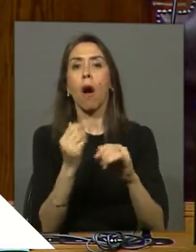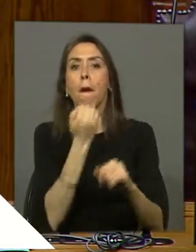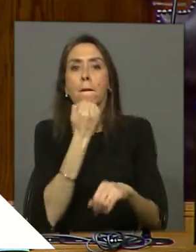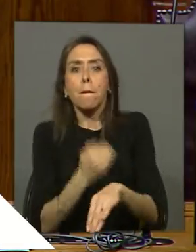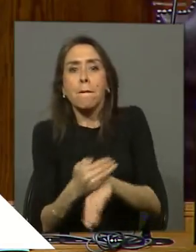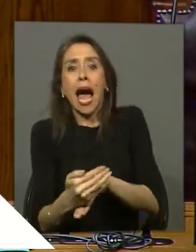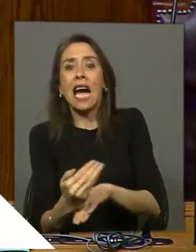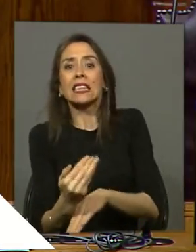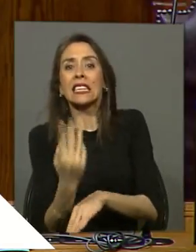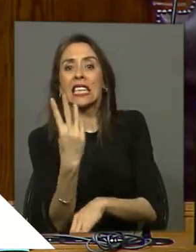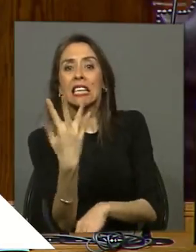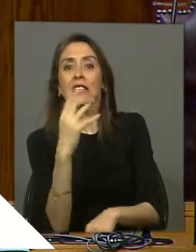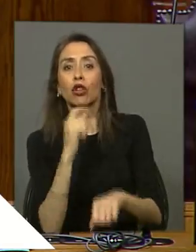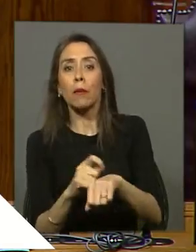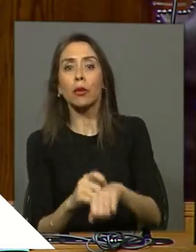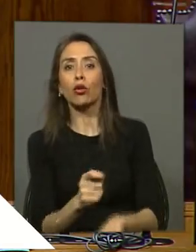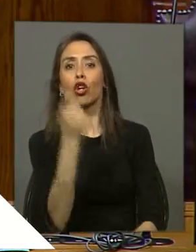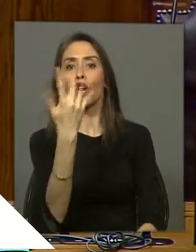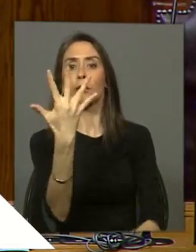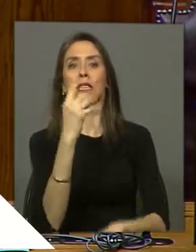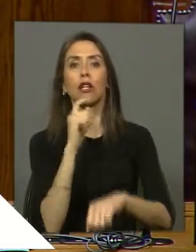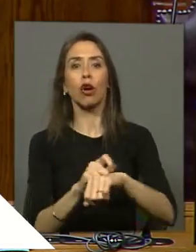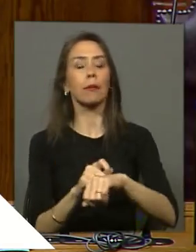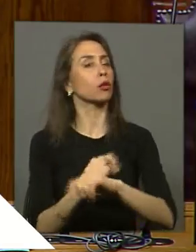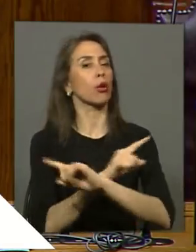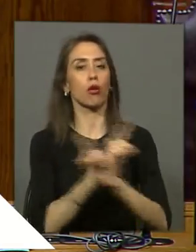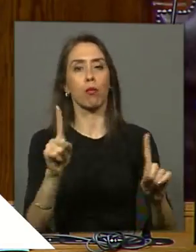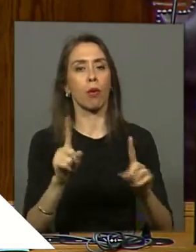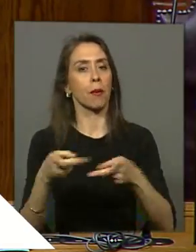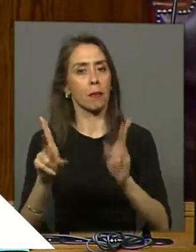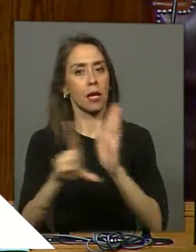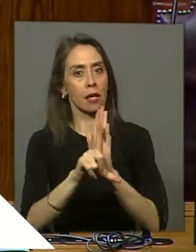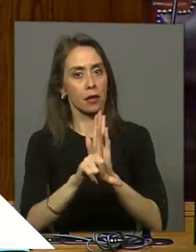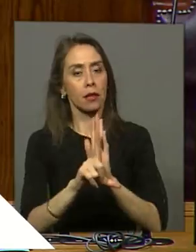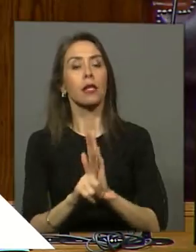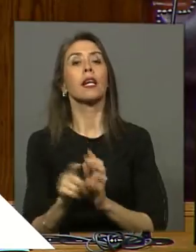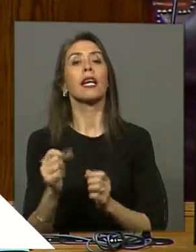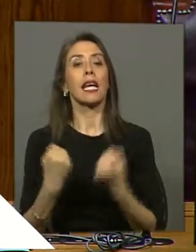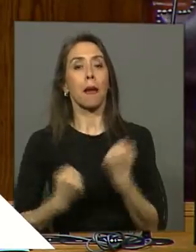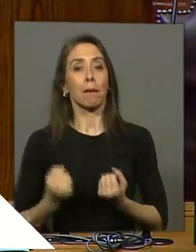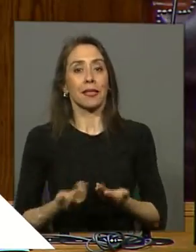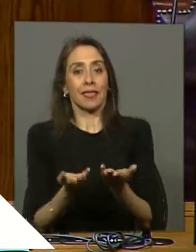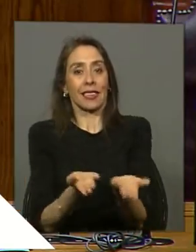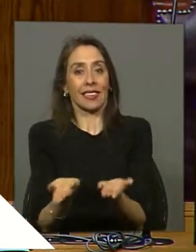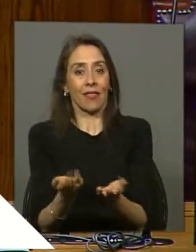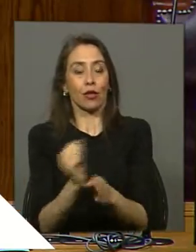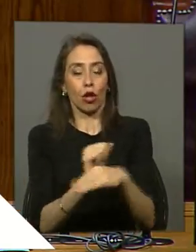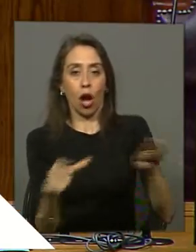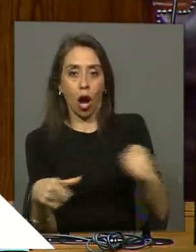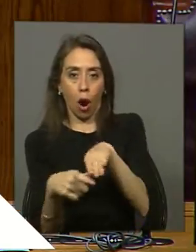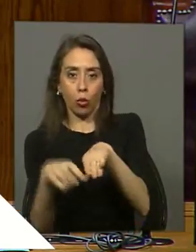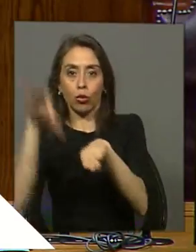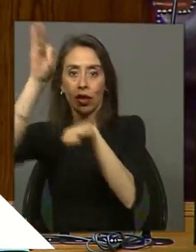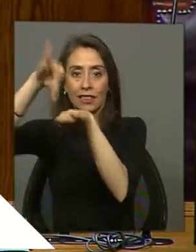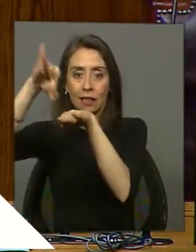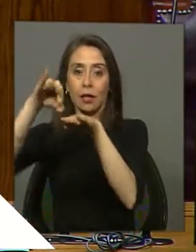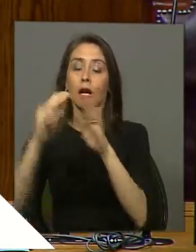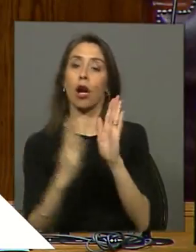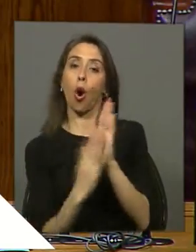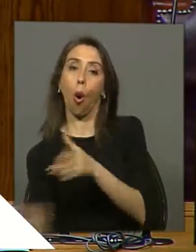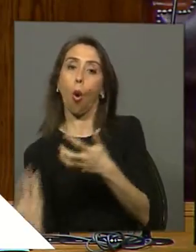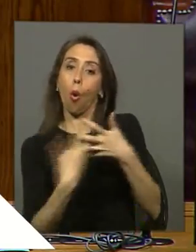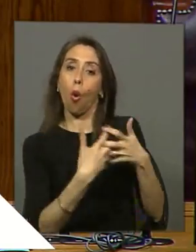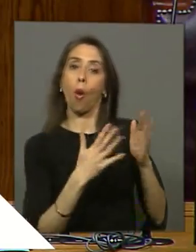Esto con esta ley deja de ocurrir. El proyecto habilita que los proveedores de servicios de estacionamiento, conforme a sus políticas comerciales,